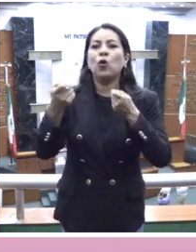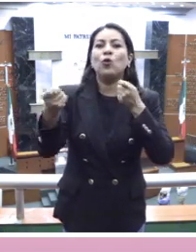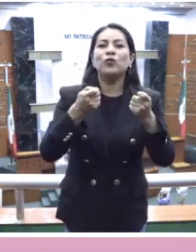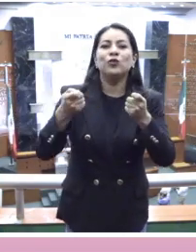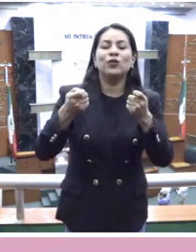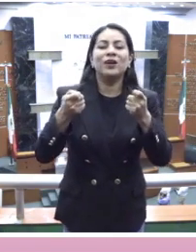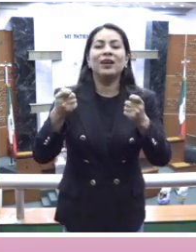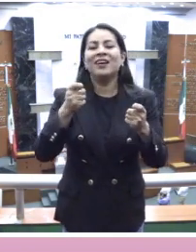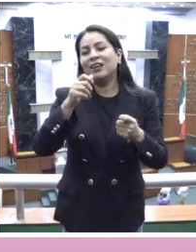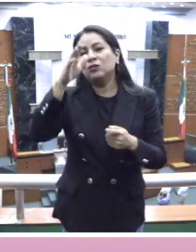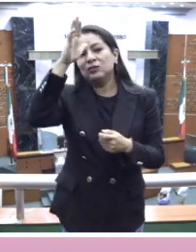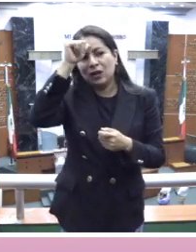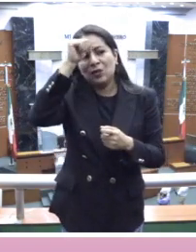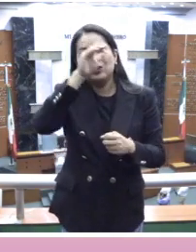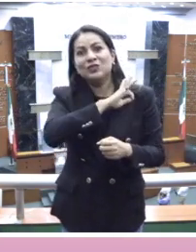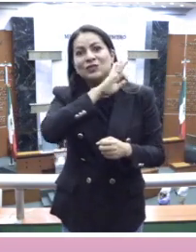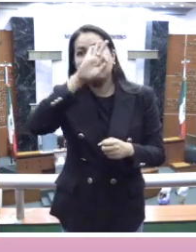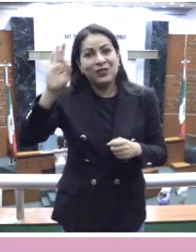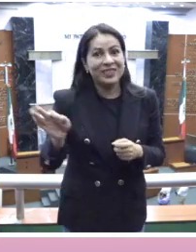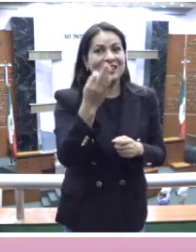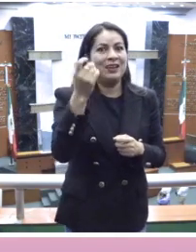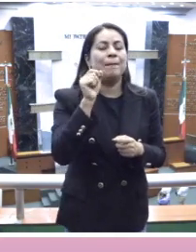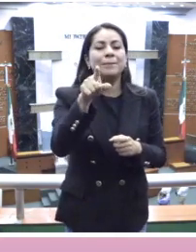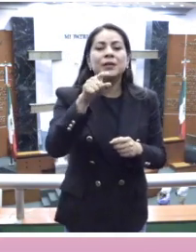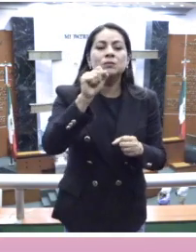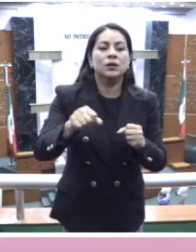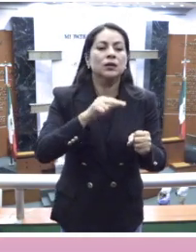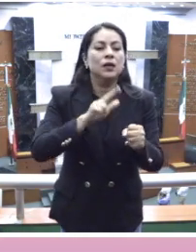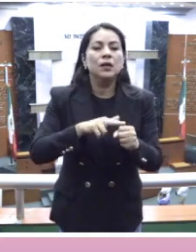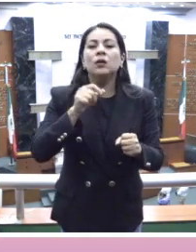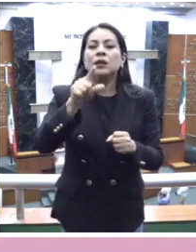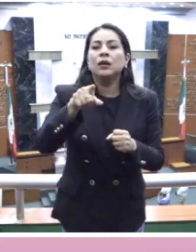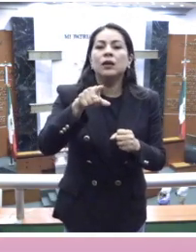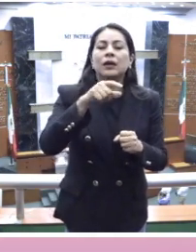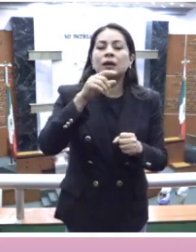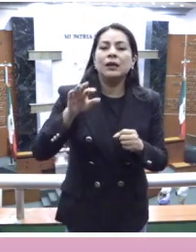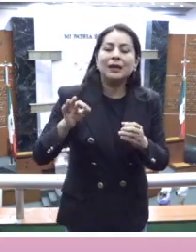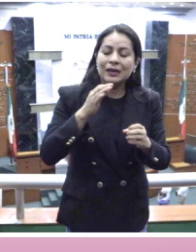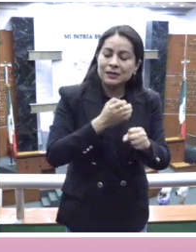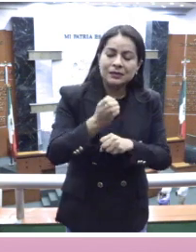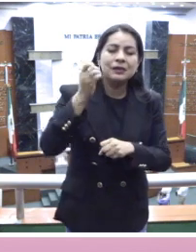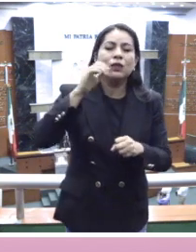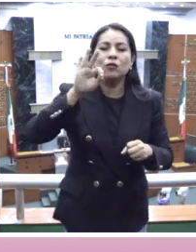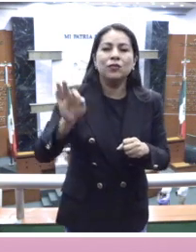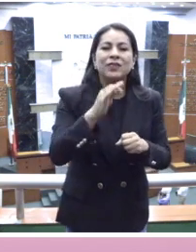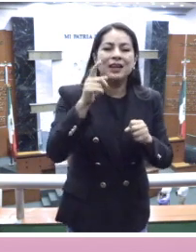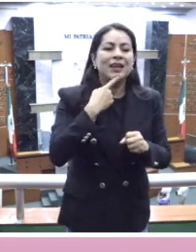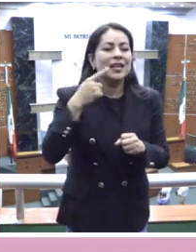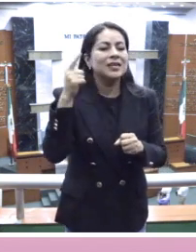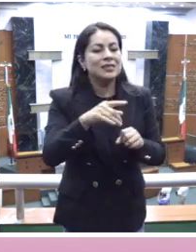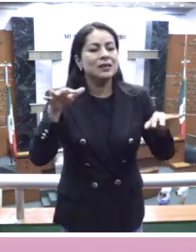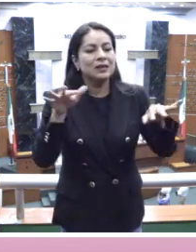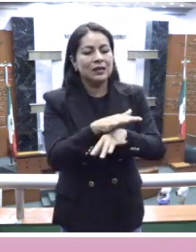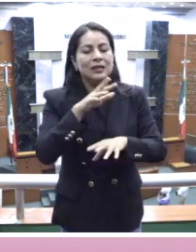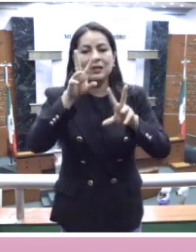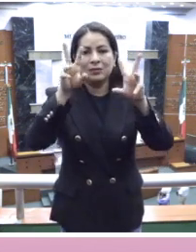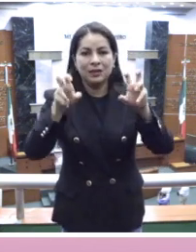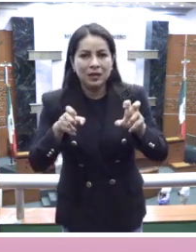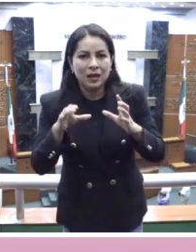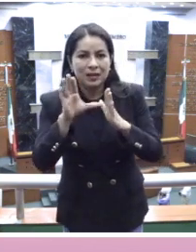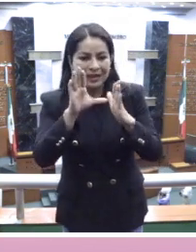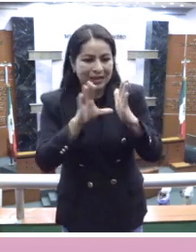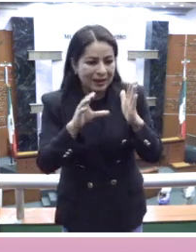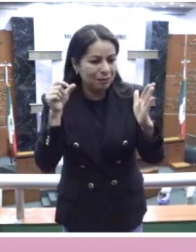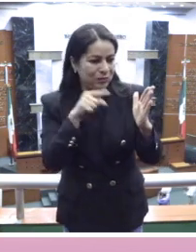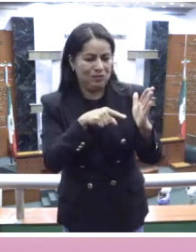Pacto Federal. También plantea que la naturaleza del Estado federal exija que en materia de reformas a la Constitución